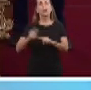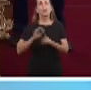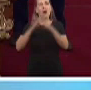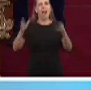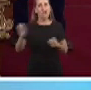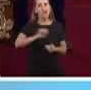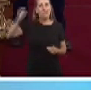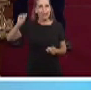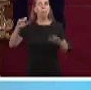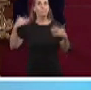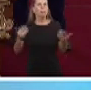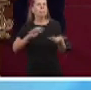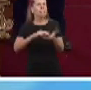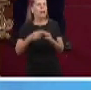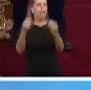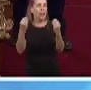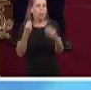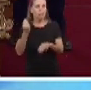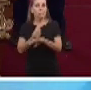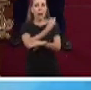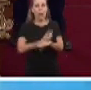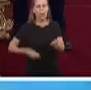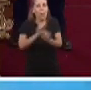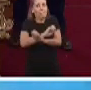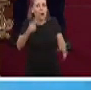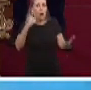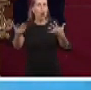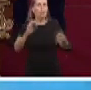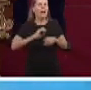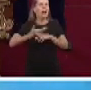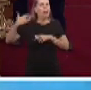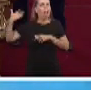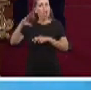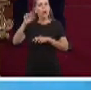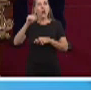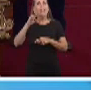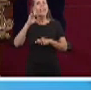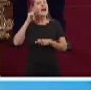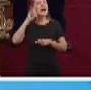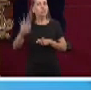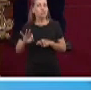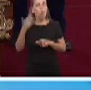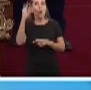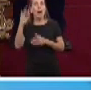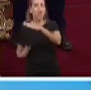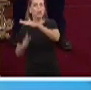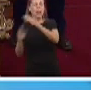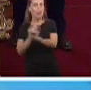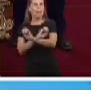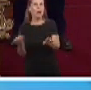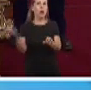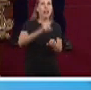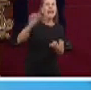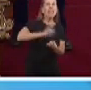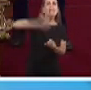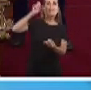metas con el recorte de la educación ni con el recorte de la investigación científica. Y esto es importante, más allá de cualquier color político, cuando